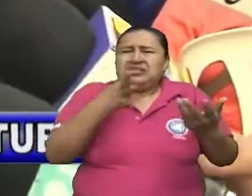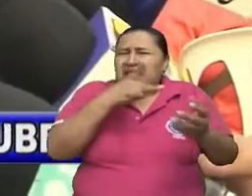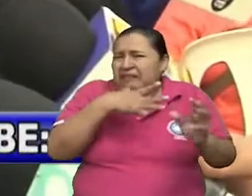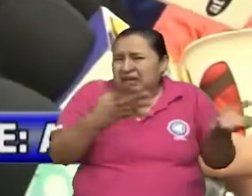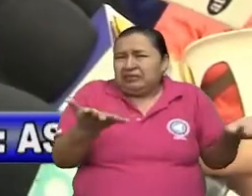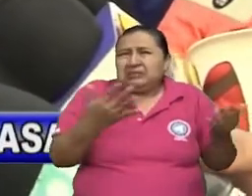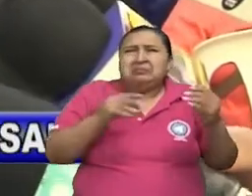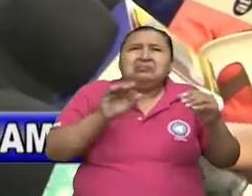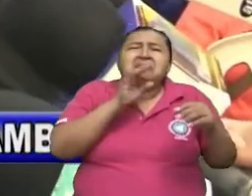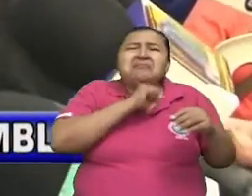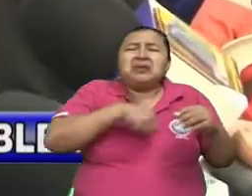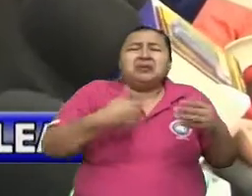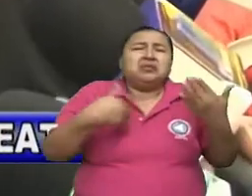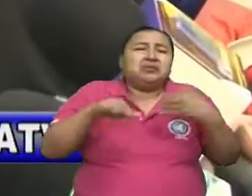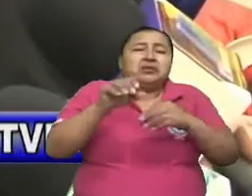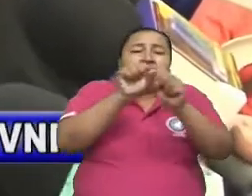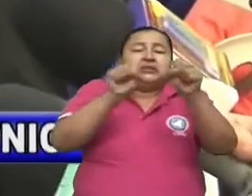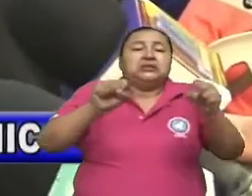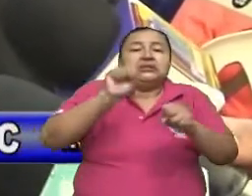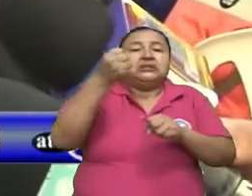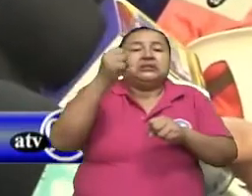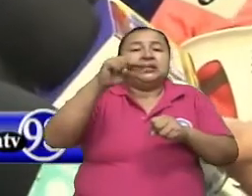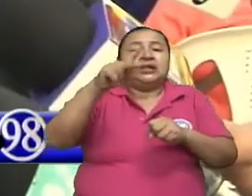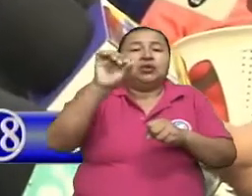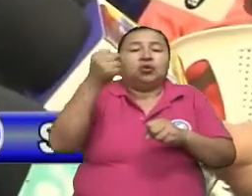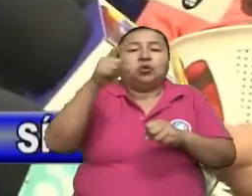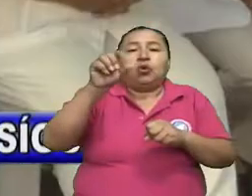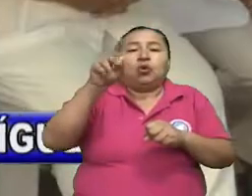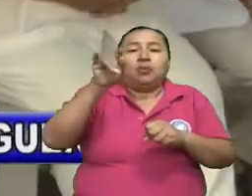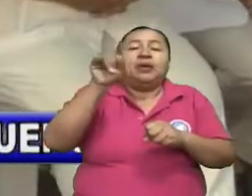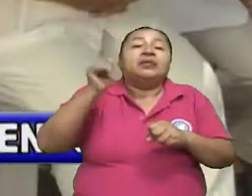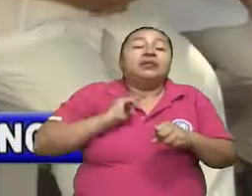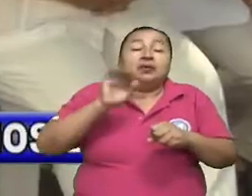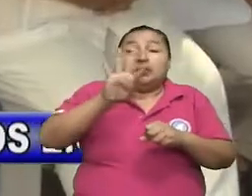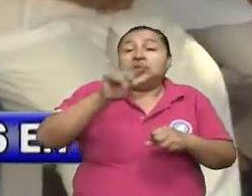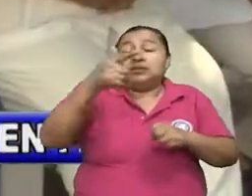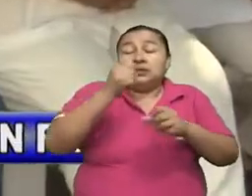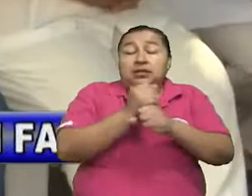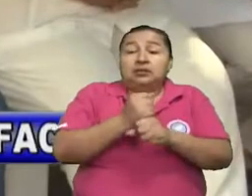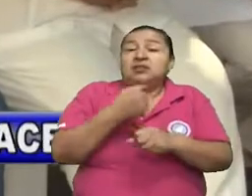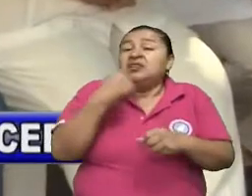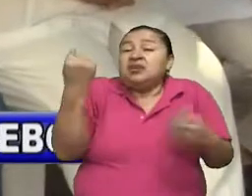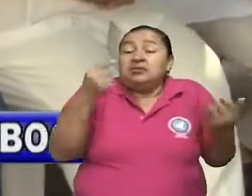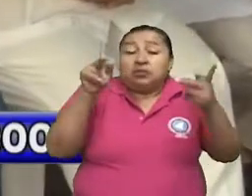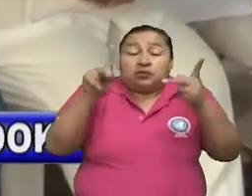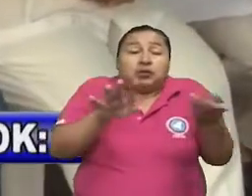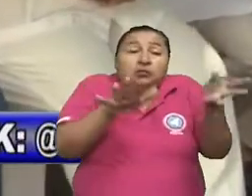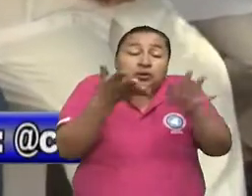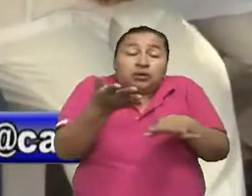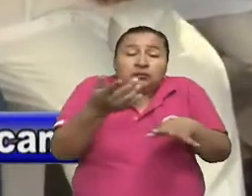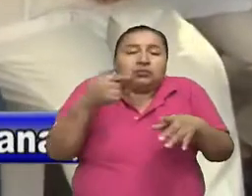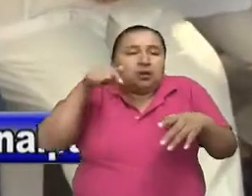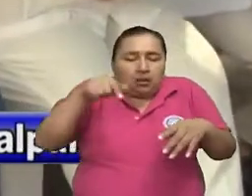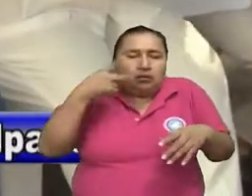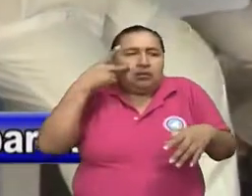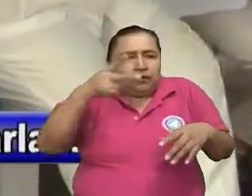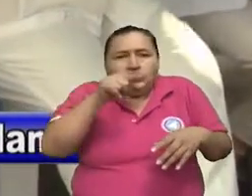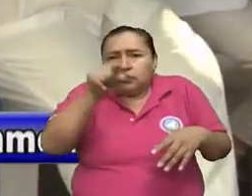el más viejo era Santo López, que tenía 47 años. Y esos sueños por los que ellos murieron están